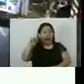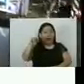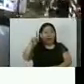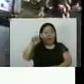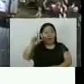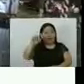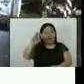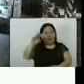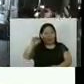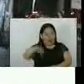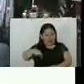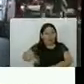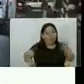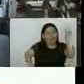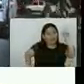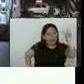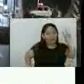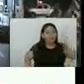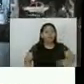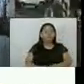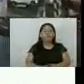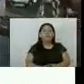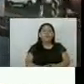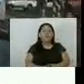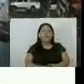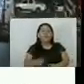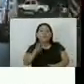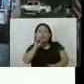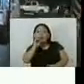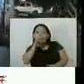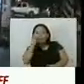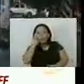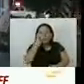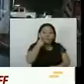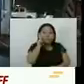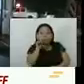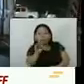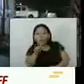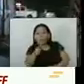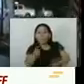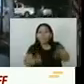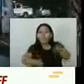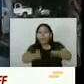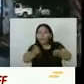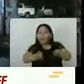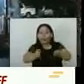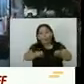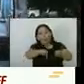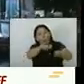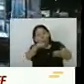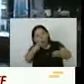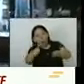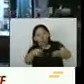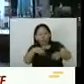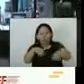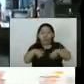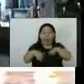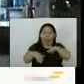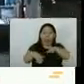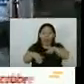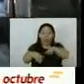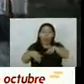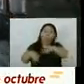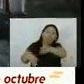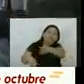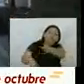en San Salvador. En donde según testigos, el conductor de un vehículo particular hizo un viraje